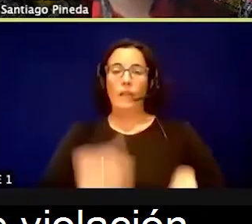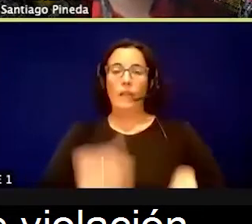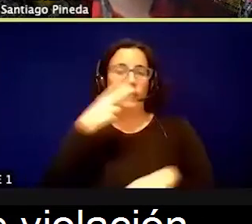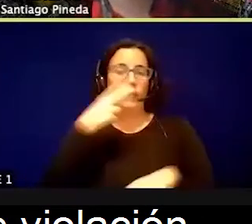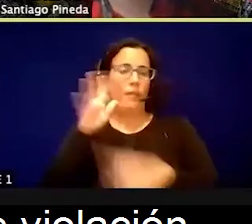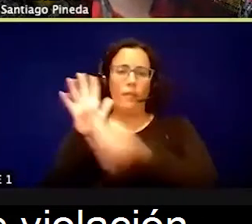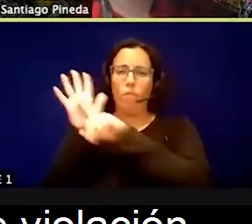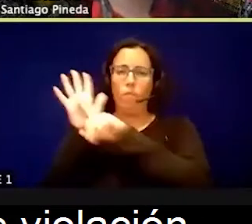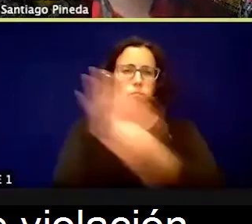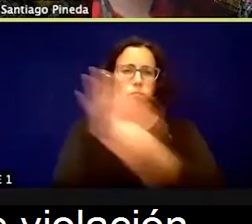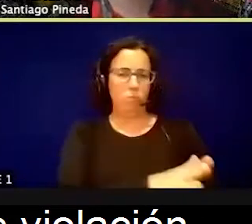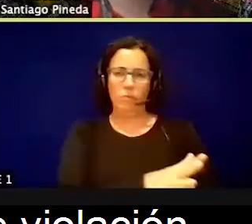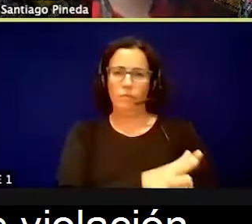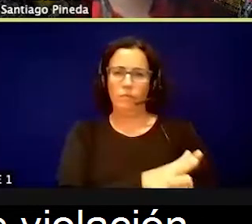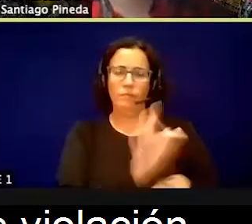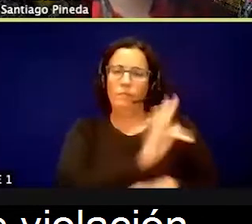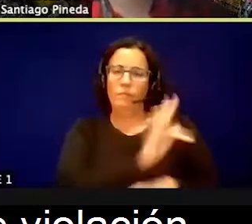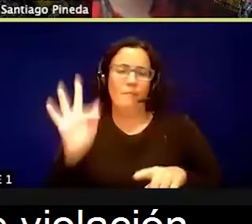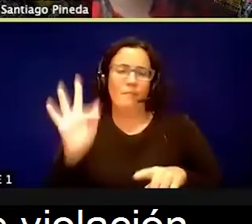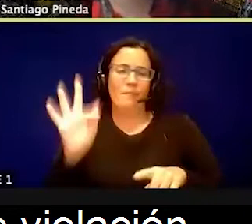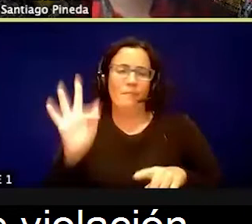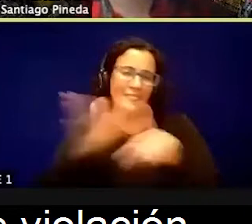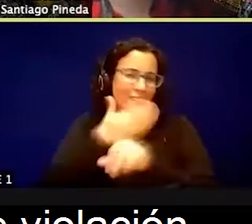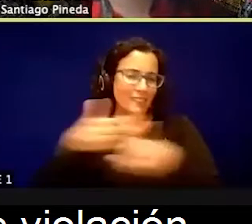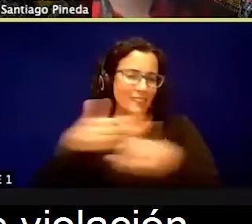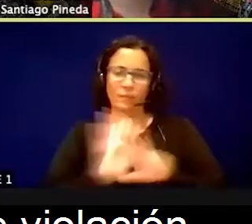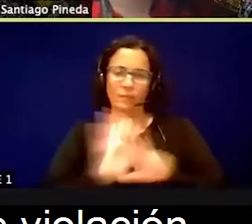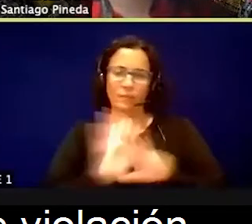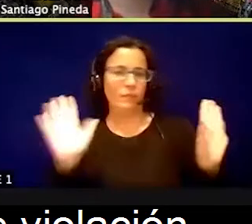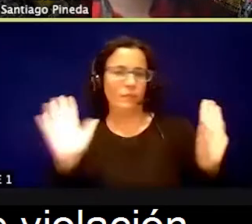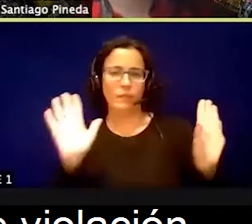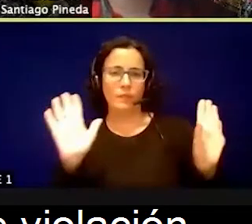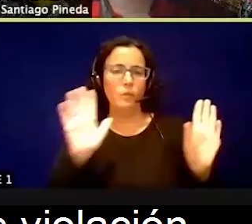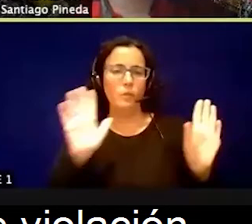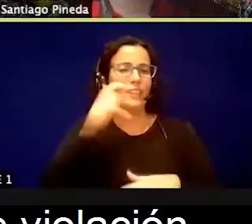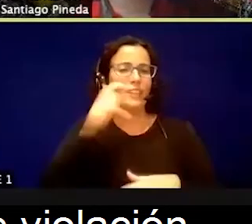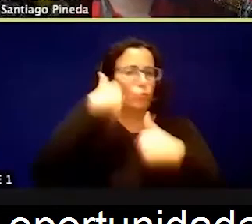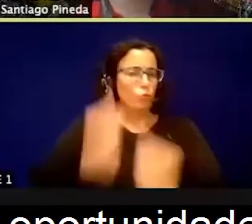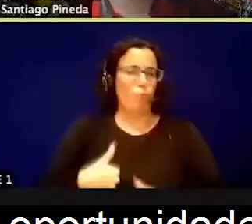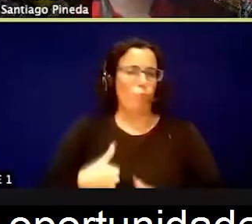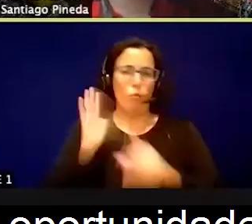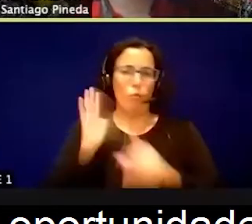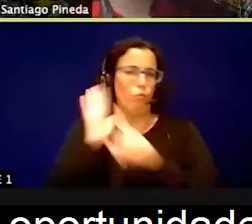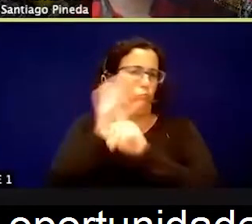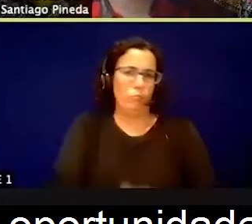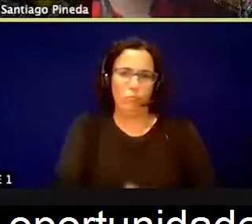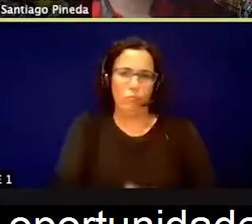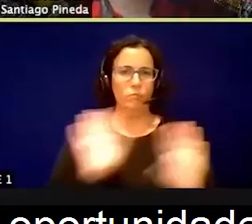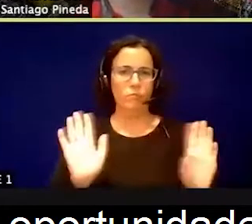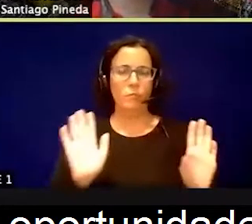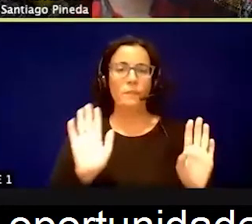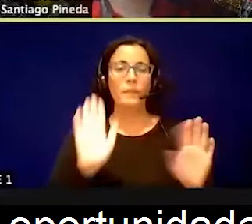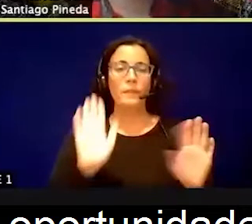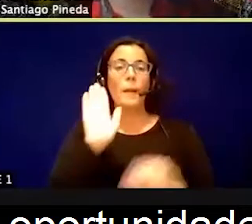discriminación y un tipo de violación de los derechos humanos a lo inmediato. Mi madre